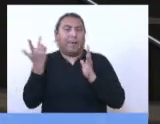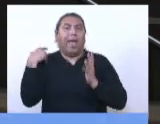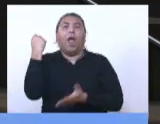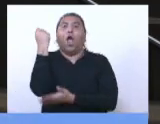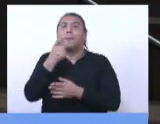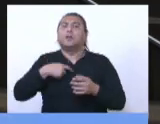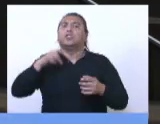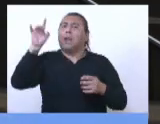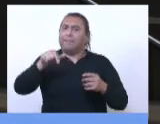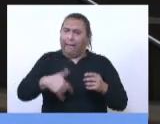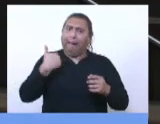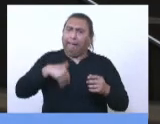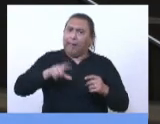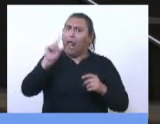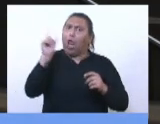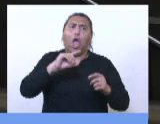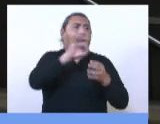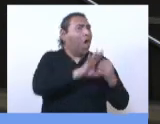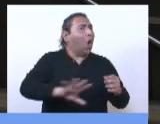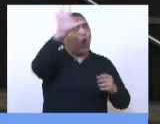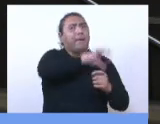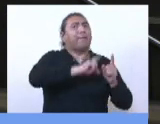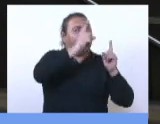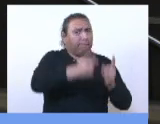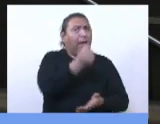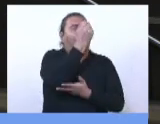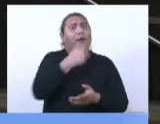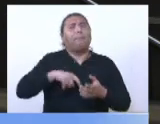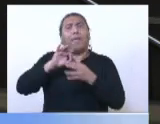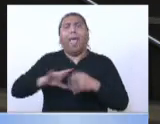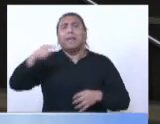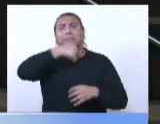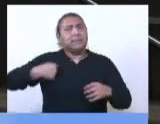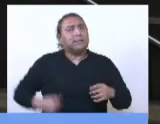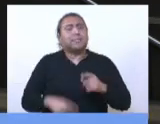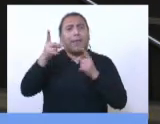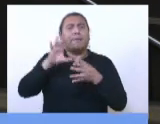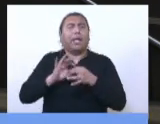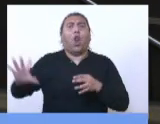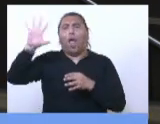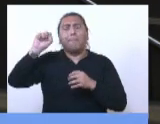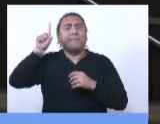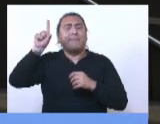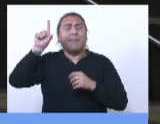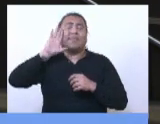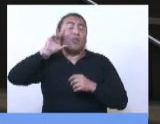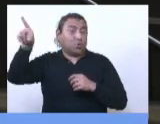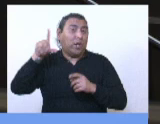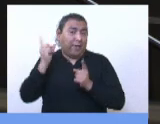economía argentina le pasa a la economía europea la casa de la economía china le pasa a la economía de estado de eeuu